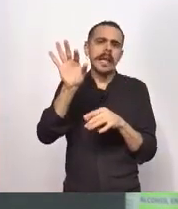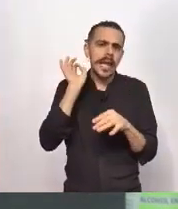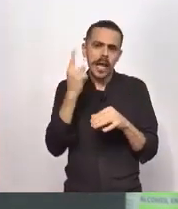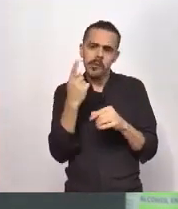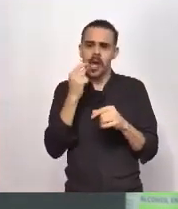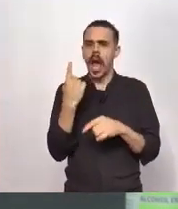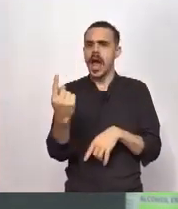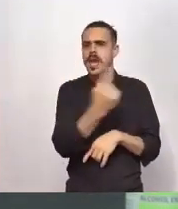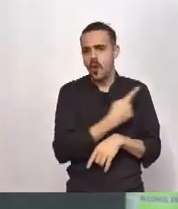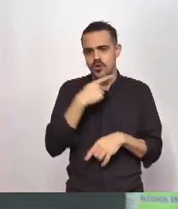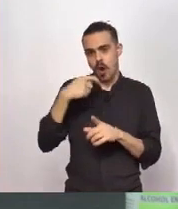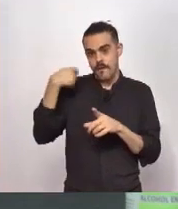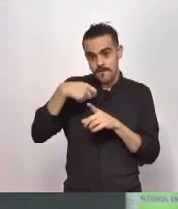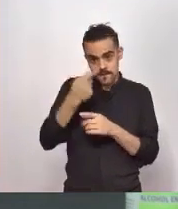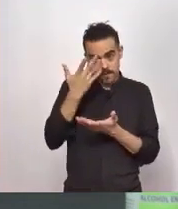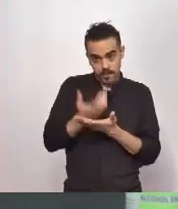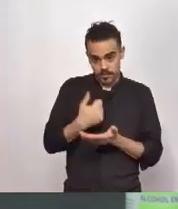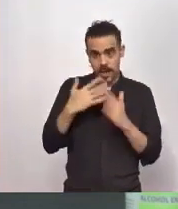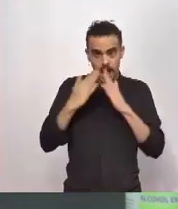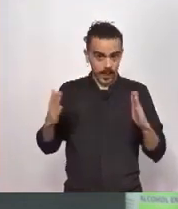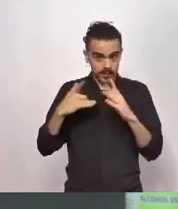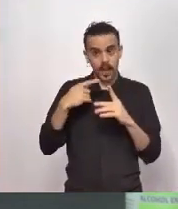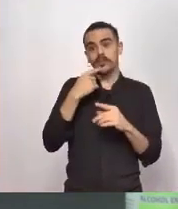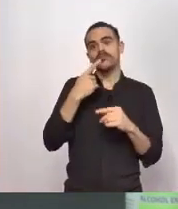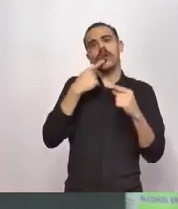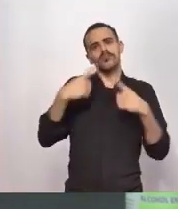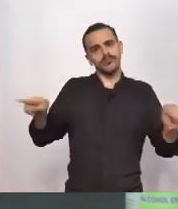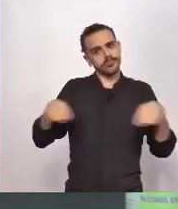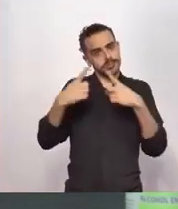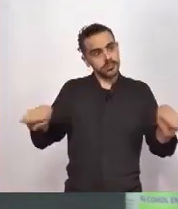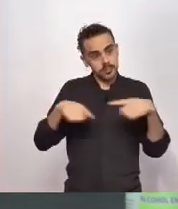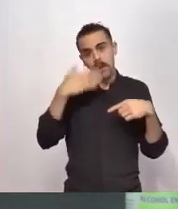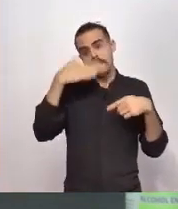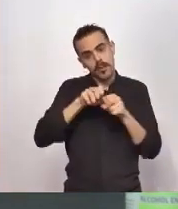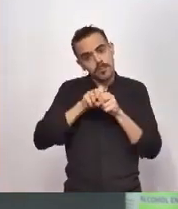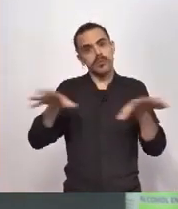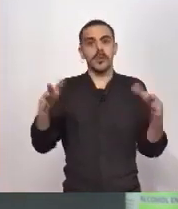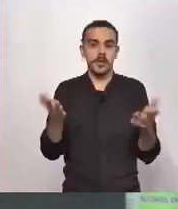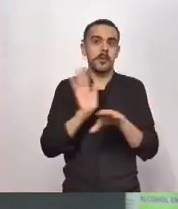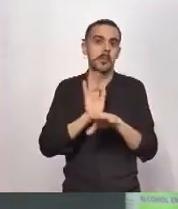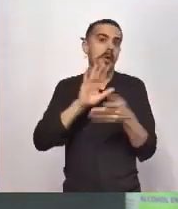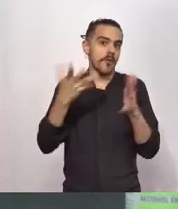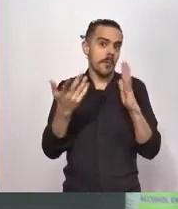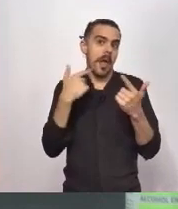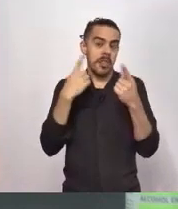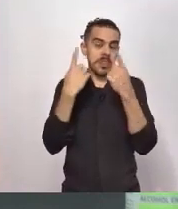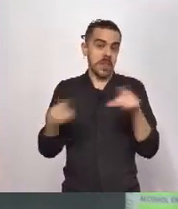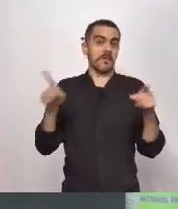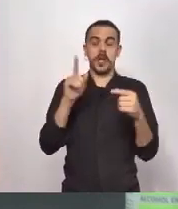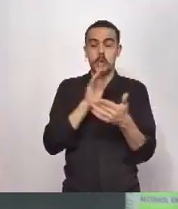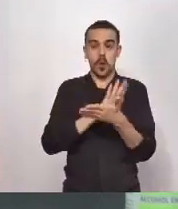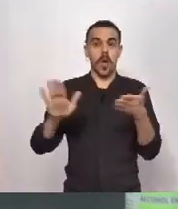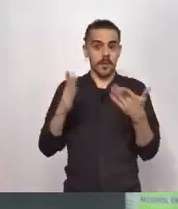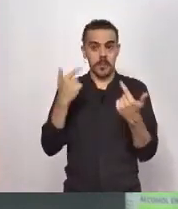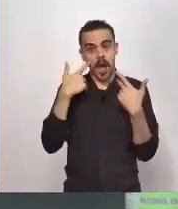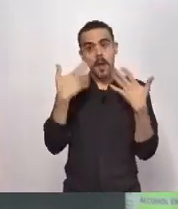se comparte en las redes. Esta es también una experiencia diferente para conocer la Orquesta Sinfónica y los músicos que tienen,